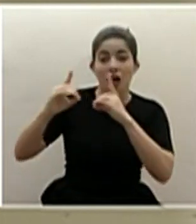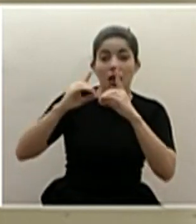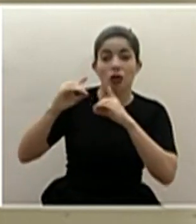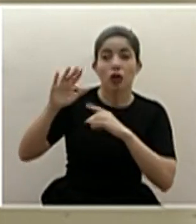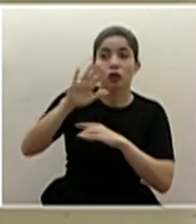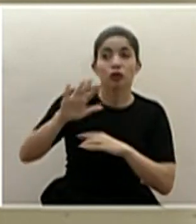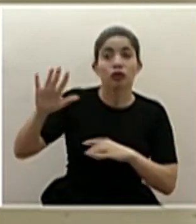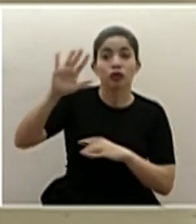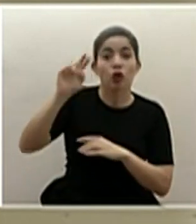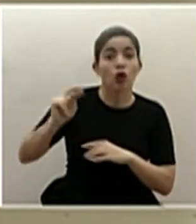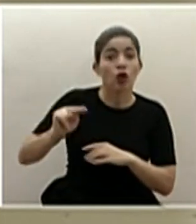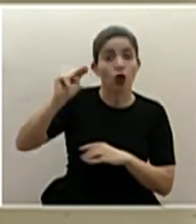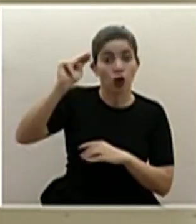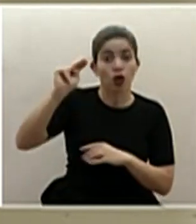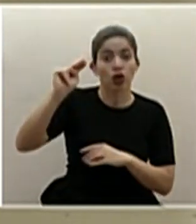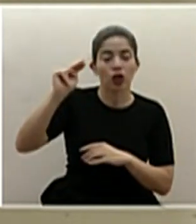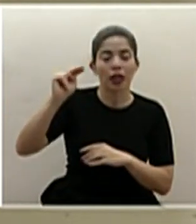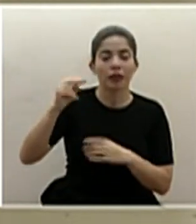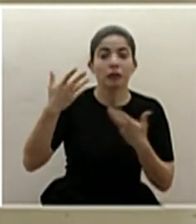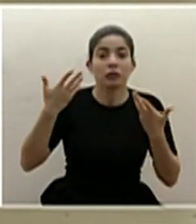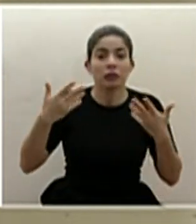Bien lo ha planteado el ministro